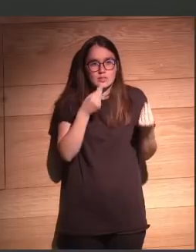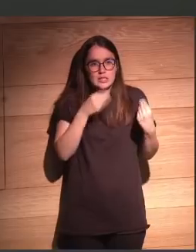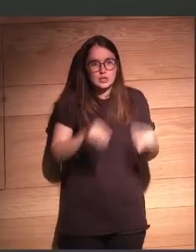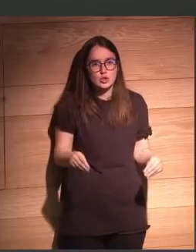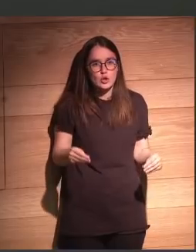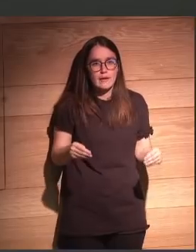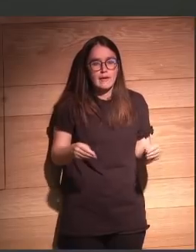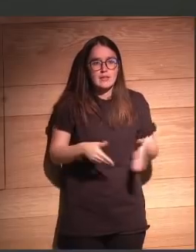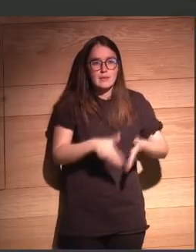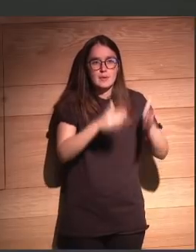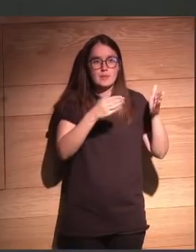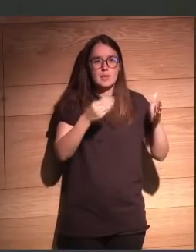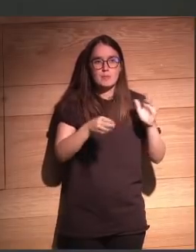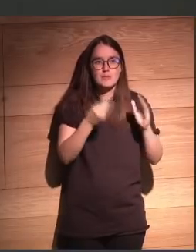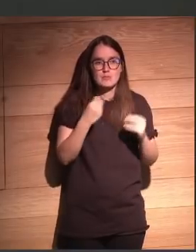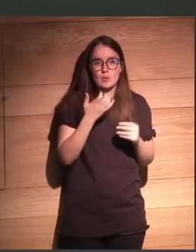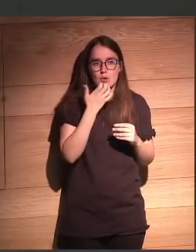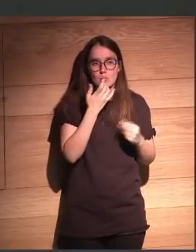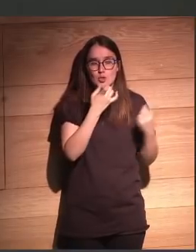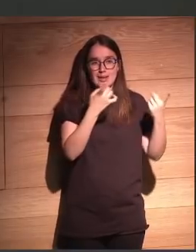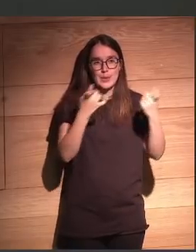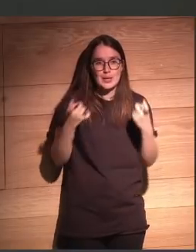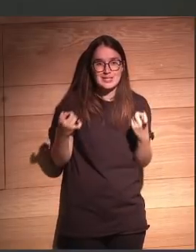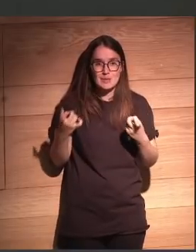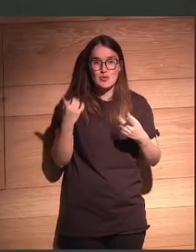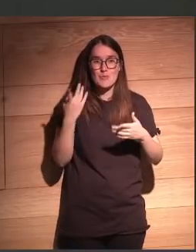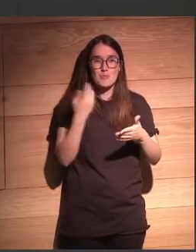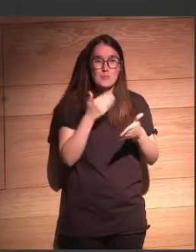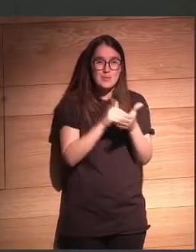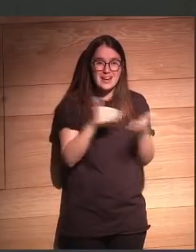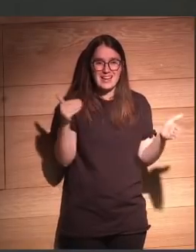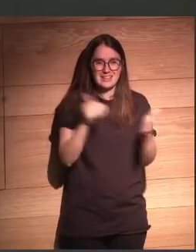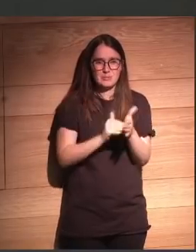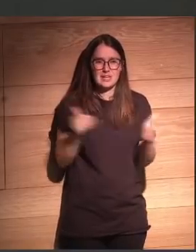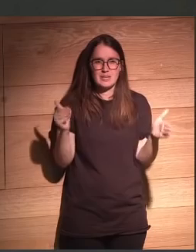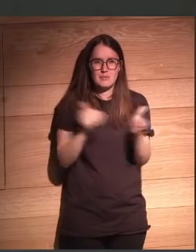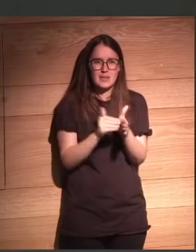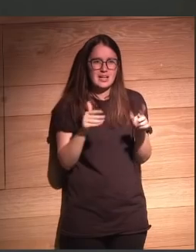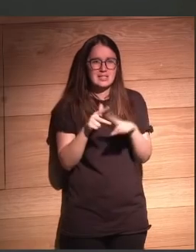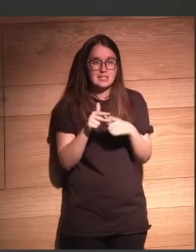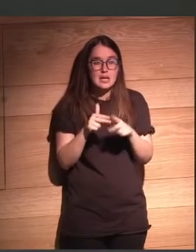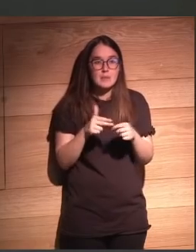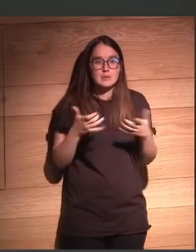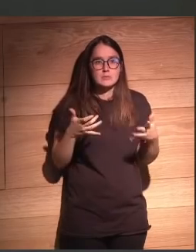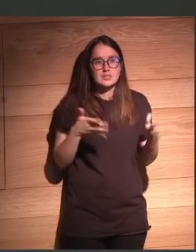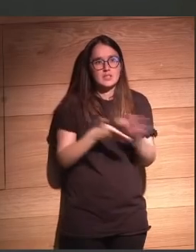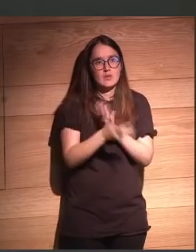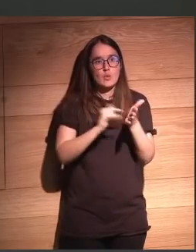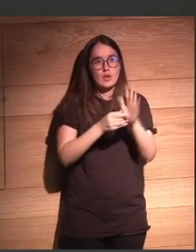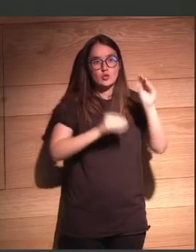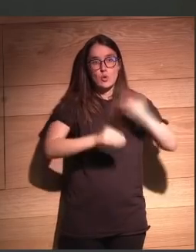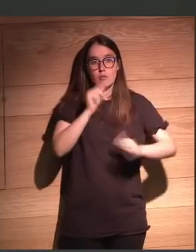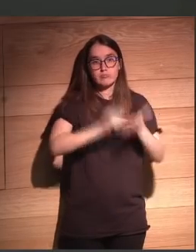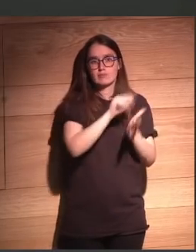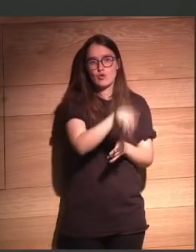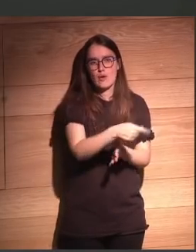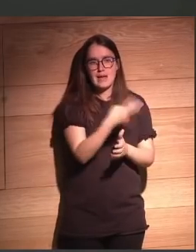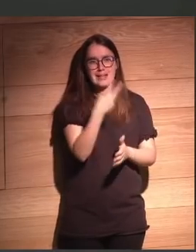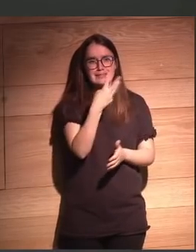historia, aquello de que nos hacen falta miles de herramientas, ¿no? No es una solución, ni dos, ni tres.